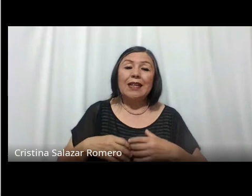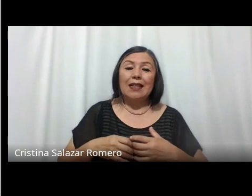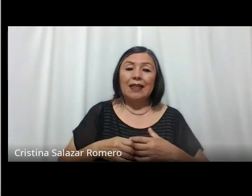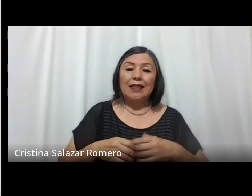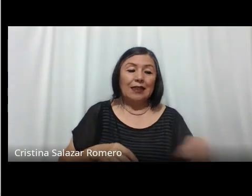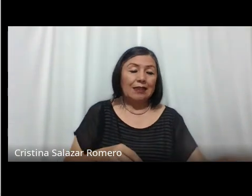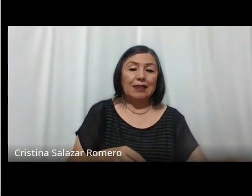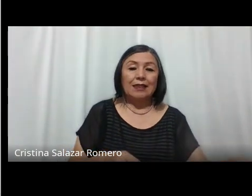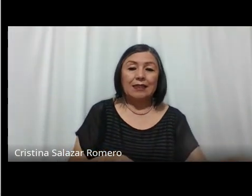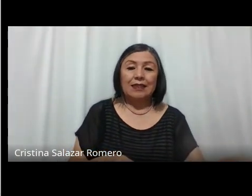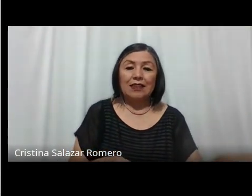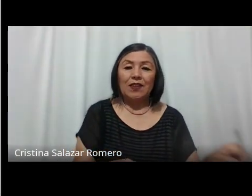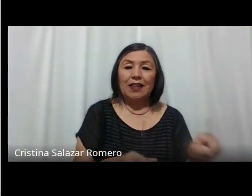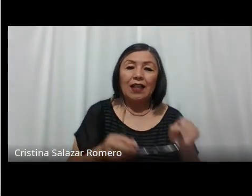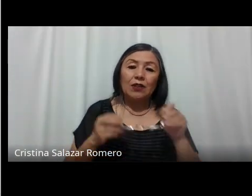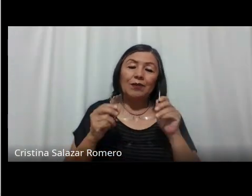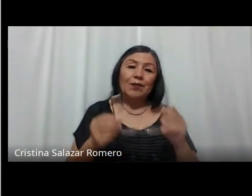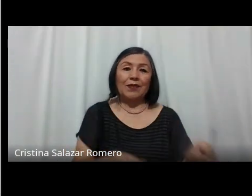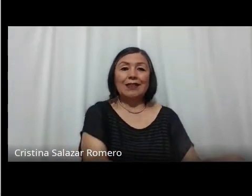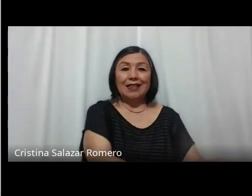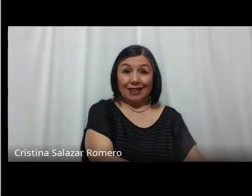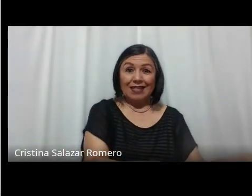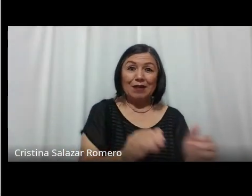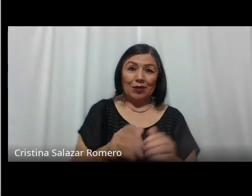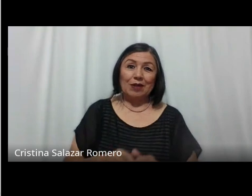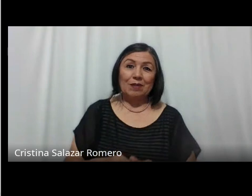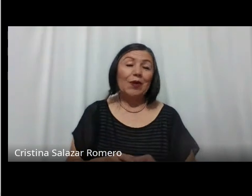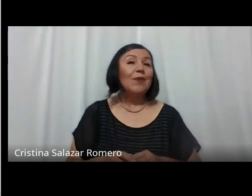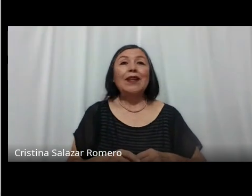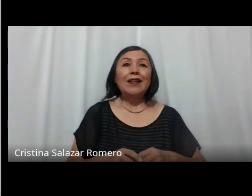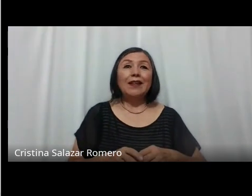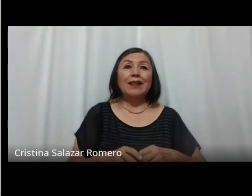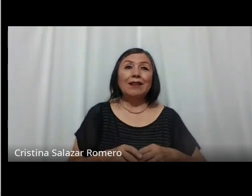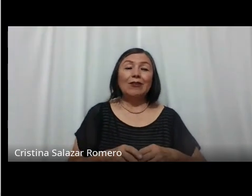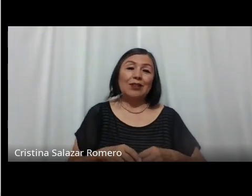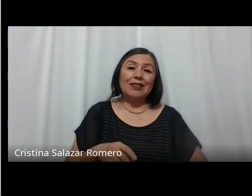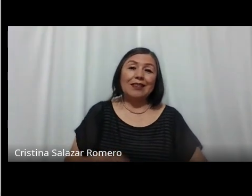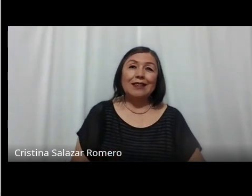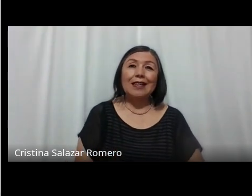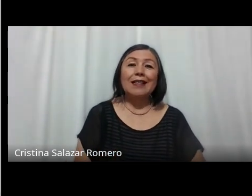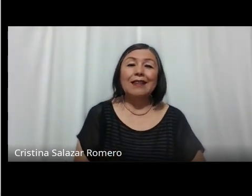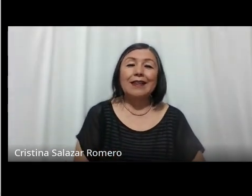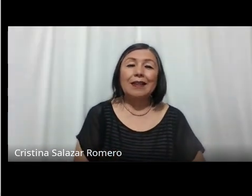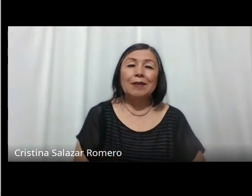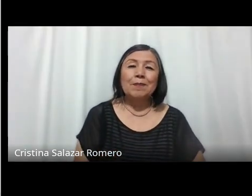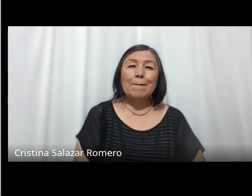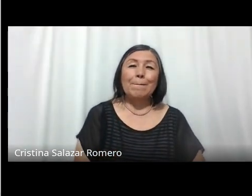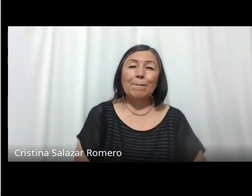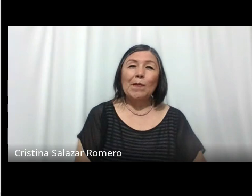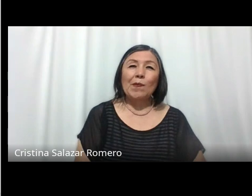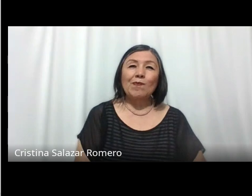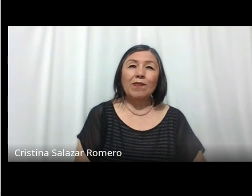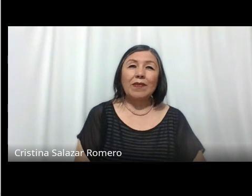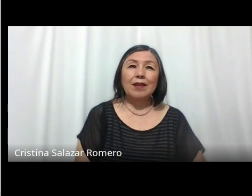donde el significado es la seña, por ejemplo, lo que yo les decía de